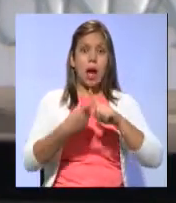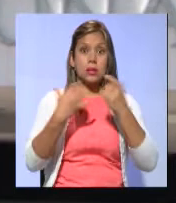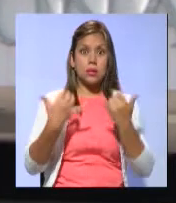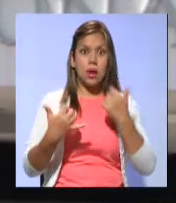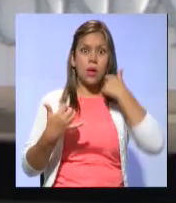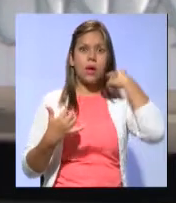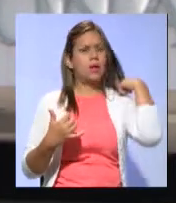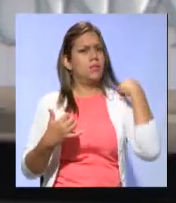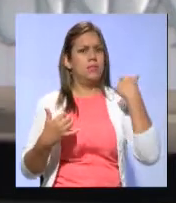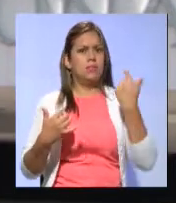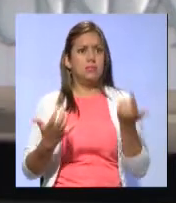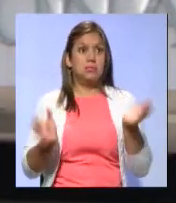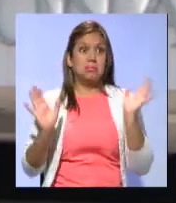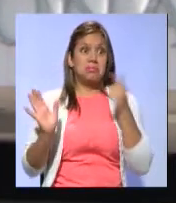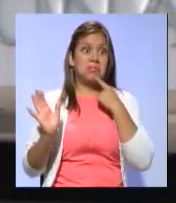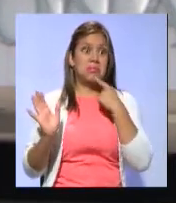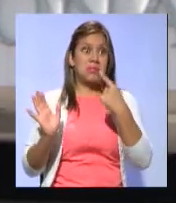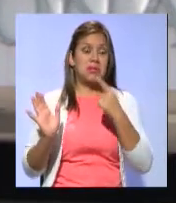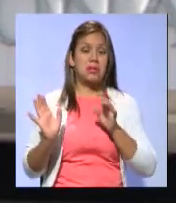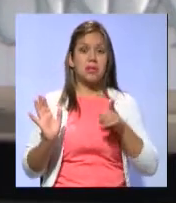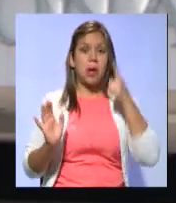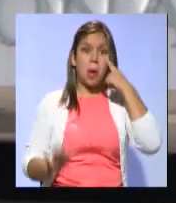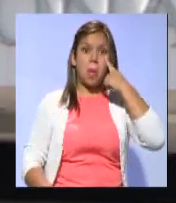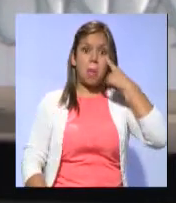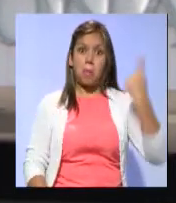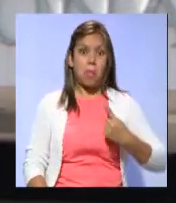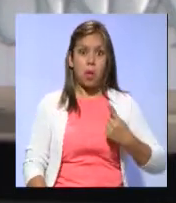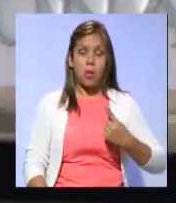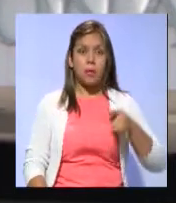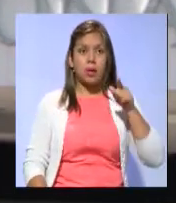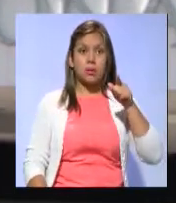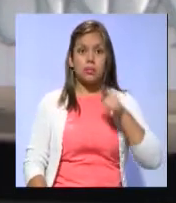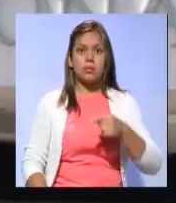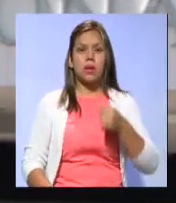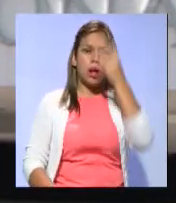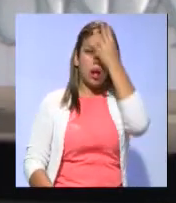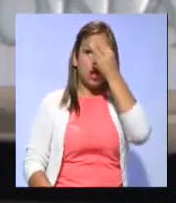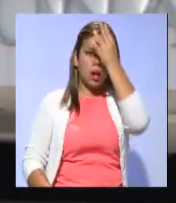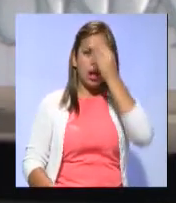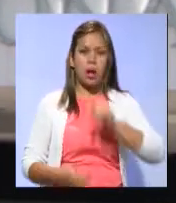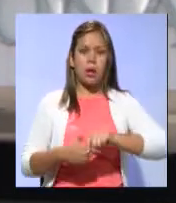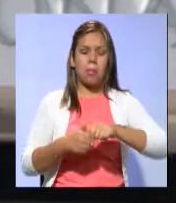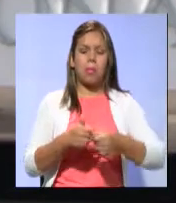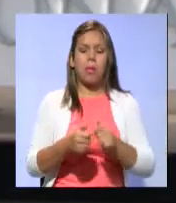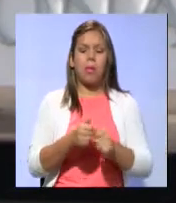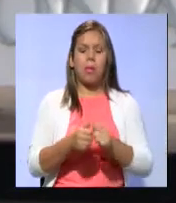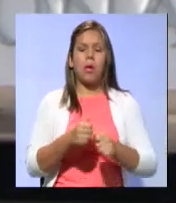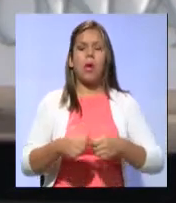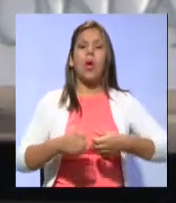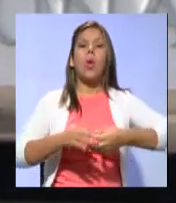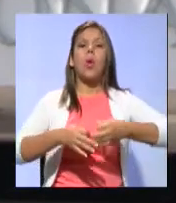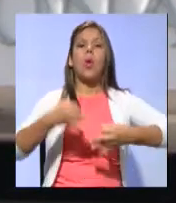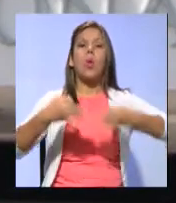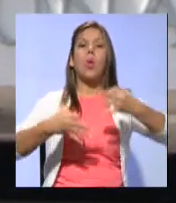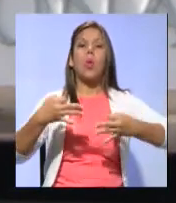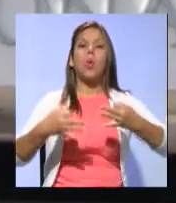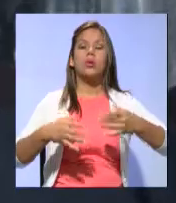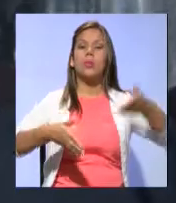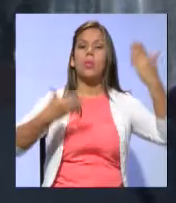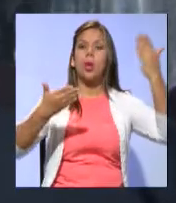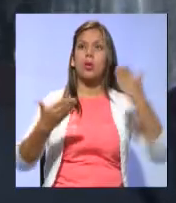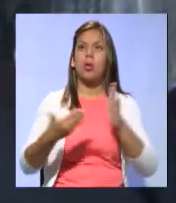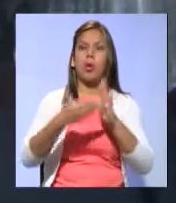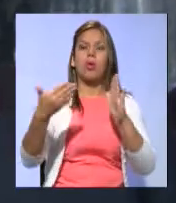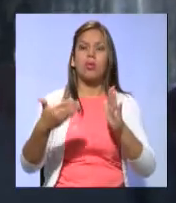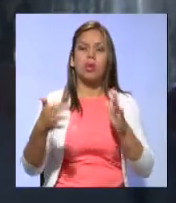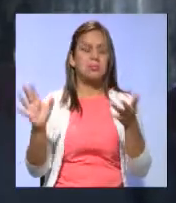no existen, según lo señala, las pruebas suficientes para llevar a un juicio político al segundo mandatario.